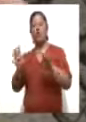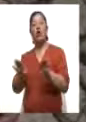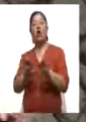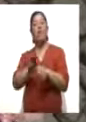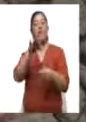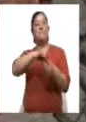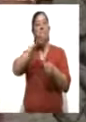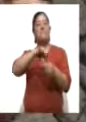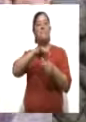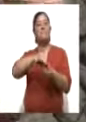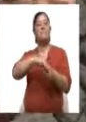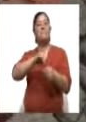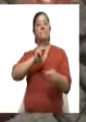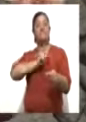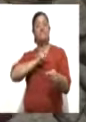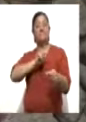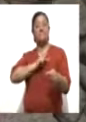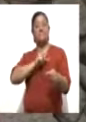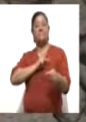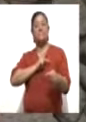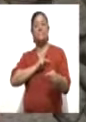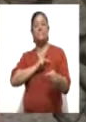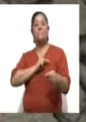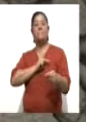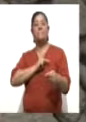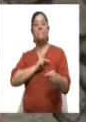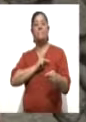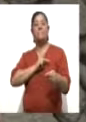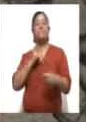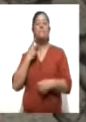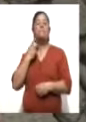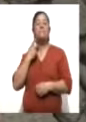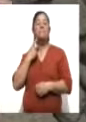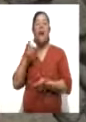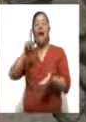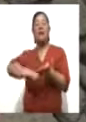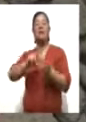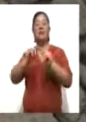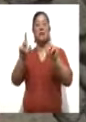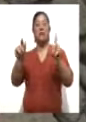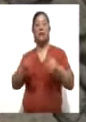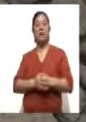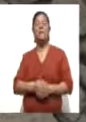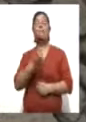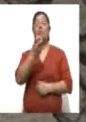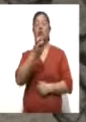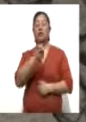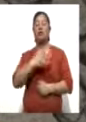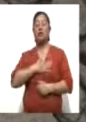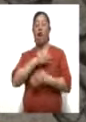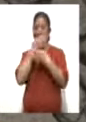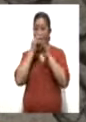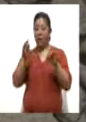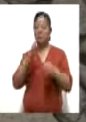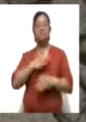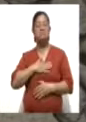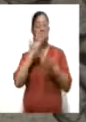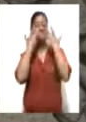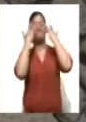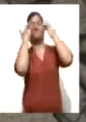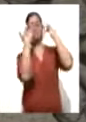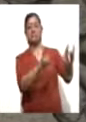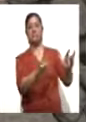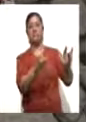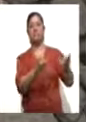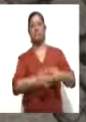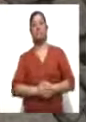ese partido en la entidad tlaxcalteca, razón por la que emprendo mi retirada.